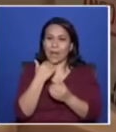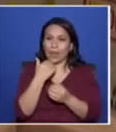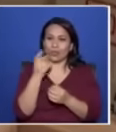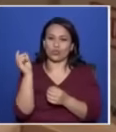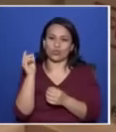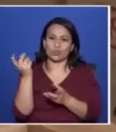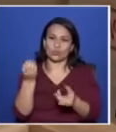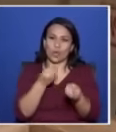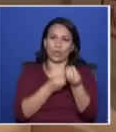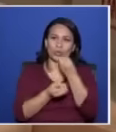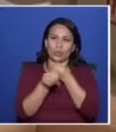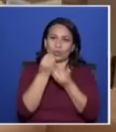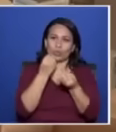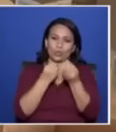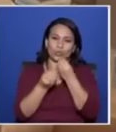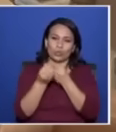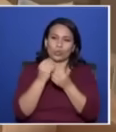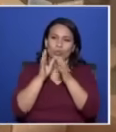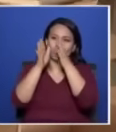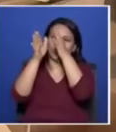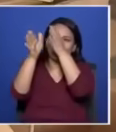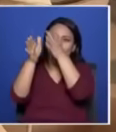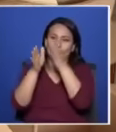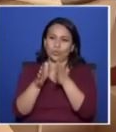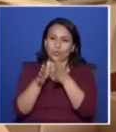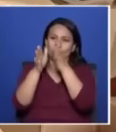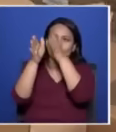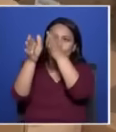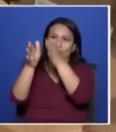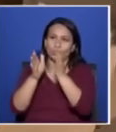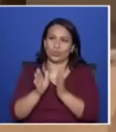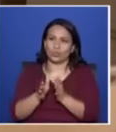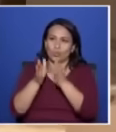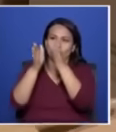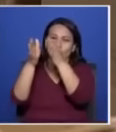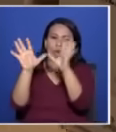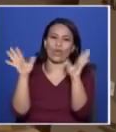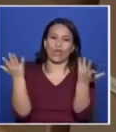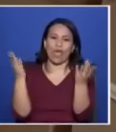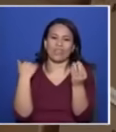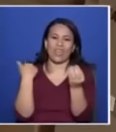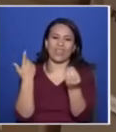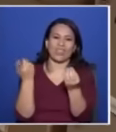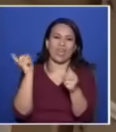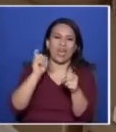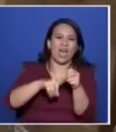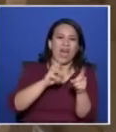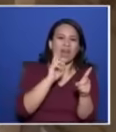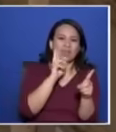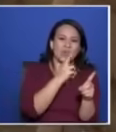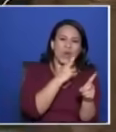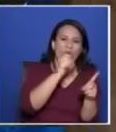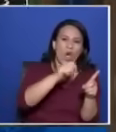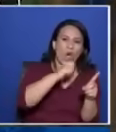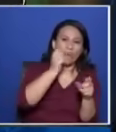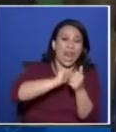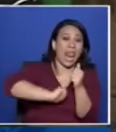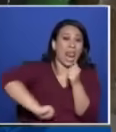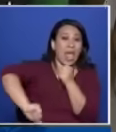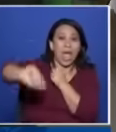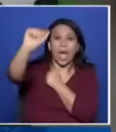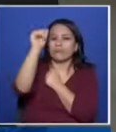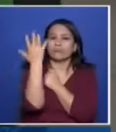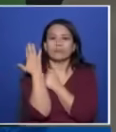pues que serán consumidas en los puntos donde ellos están y no tienen acceso a poder ir a un restaurante a comer, lógicamente por temas